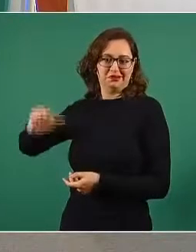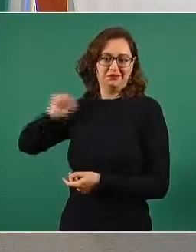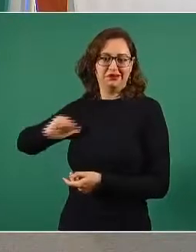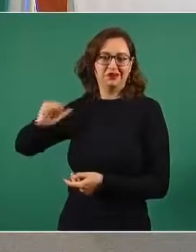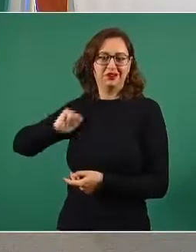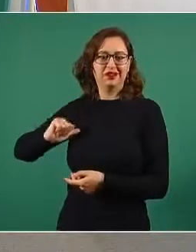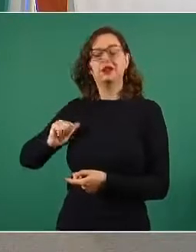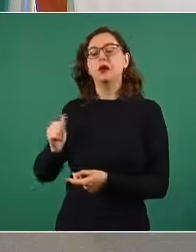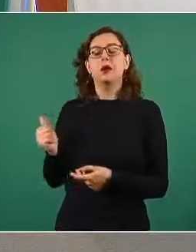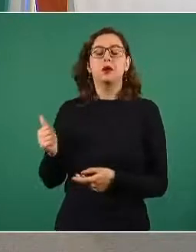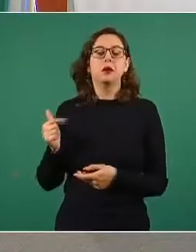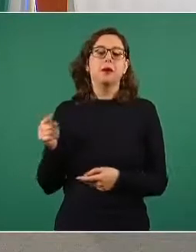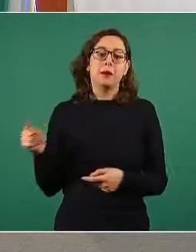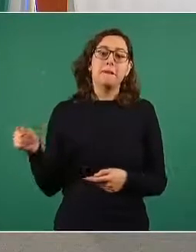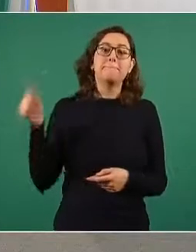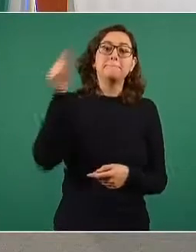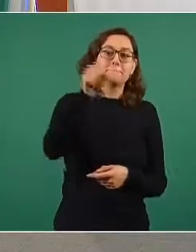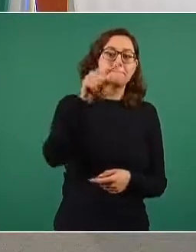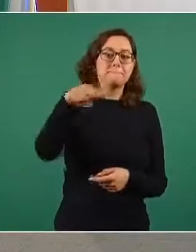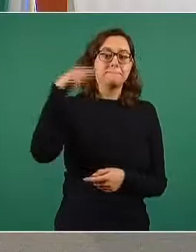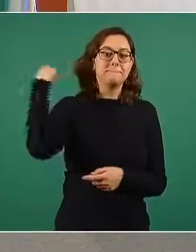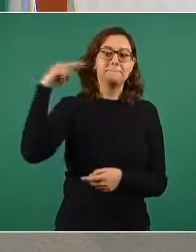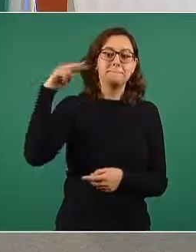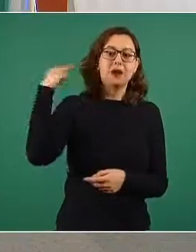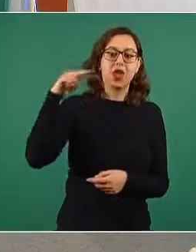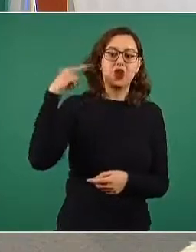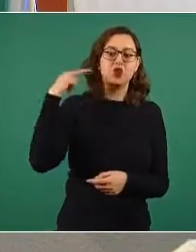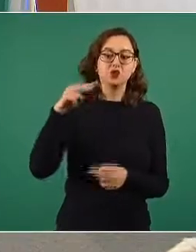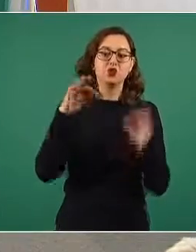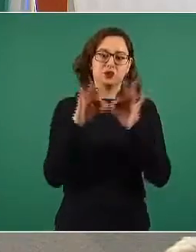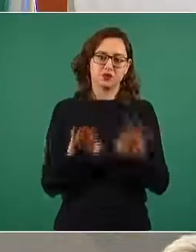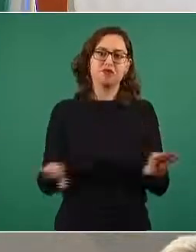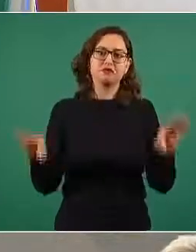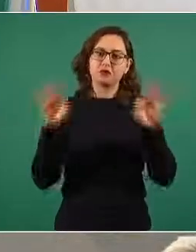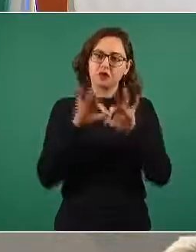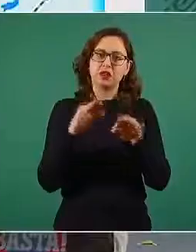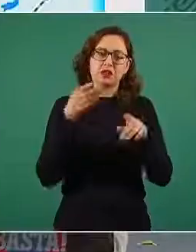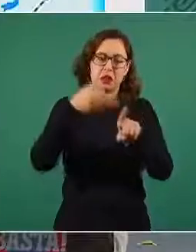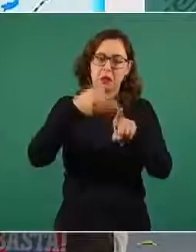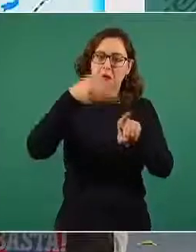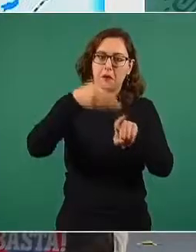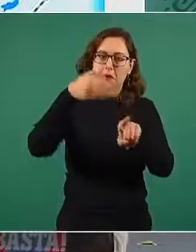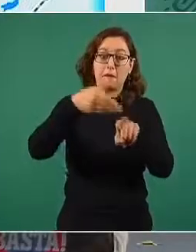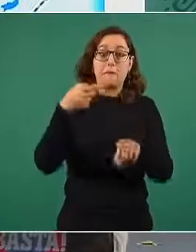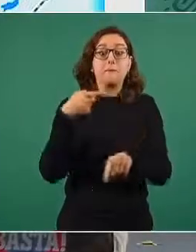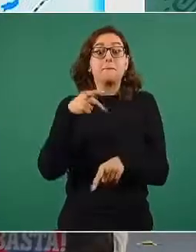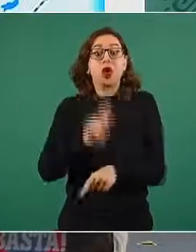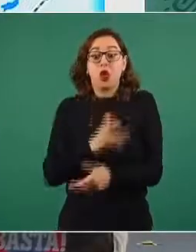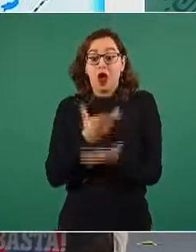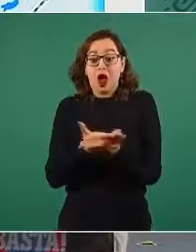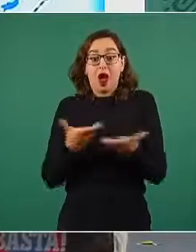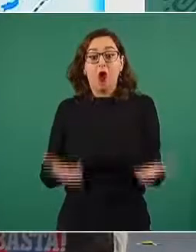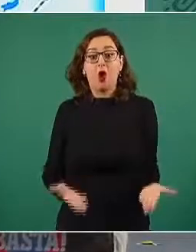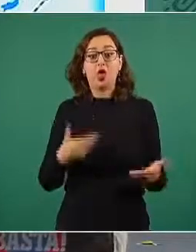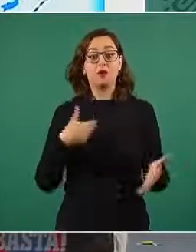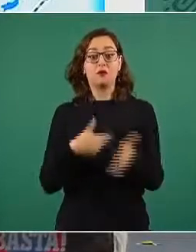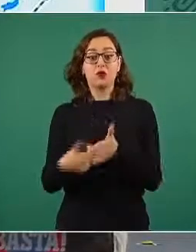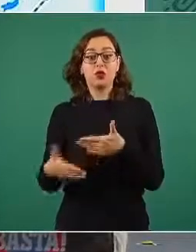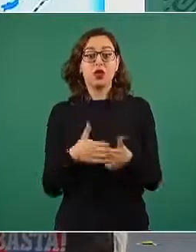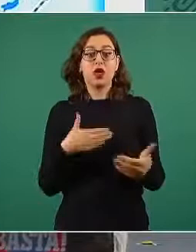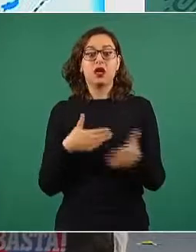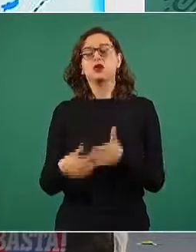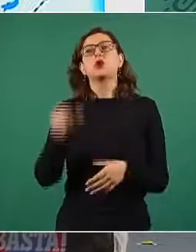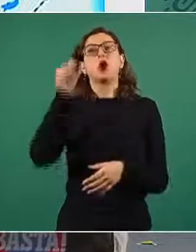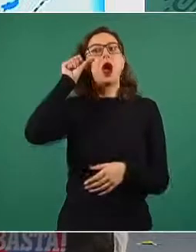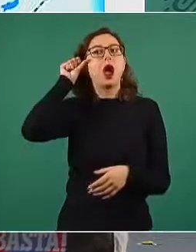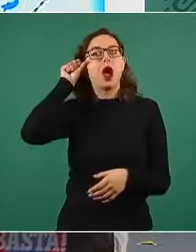importante. Ahora los puertos del Pacífico, por el desarrollo de Asia, para acá,